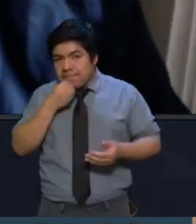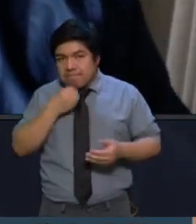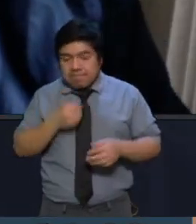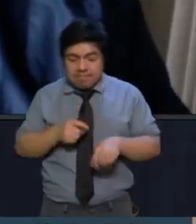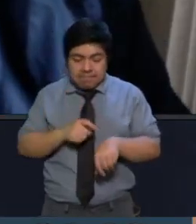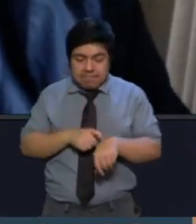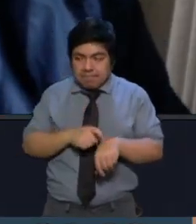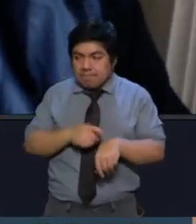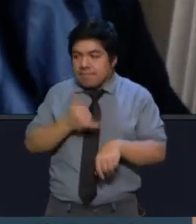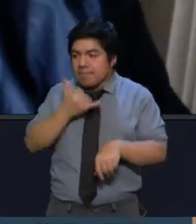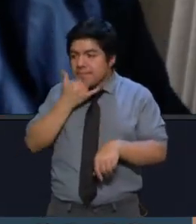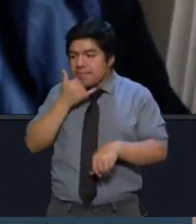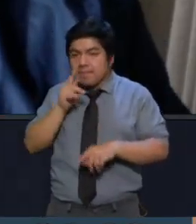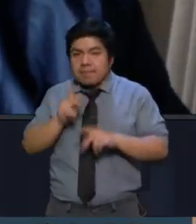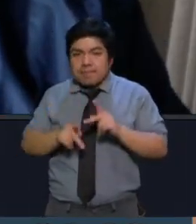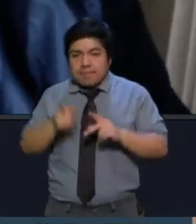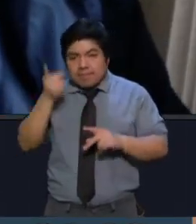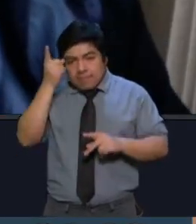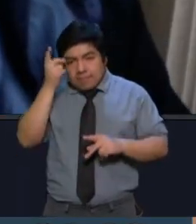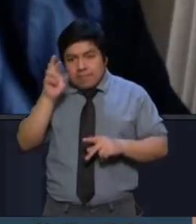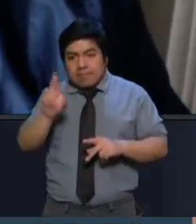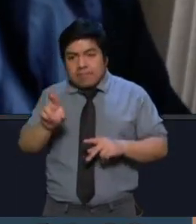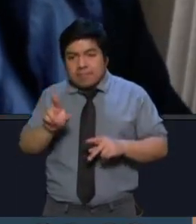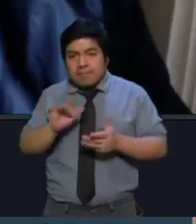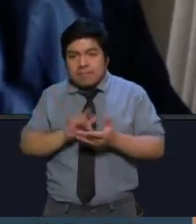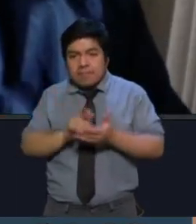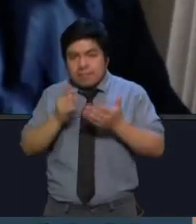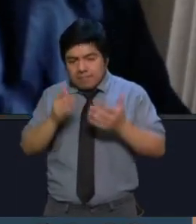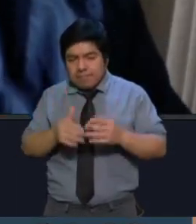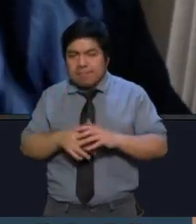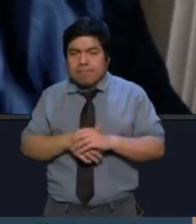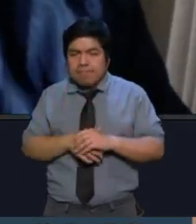se nos acabó el tiempo, le agradezco mucho por acompañarnos. Muchísimas gracias.